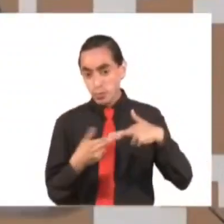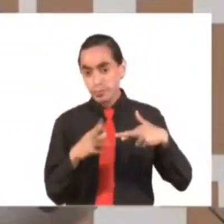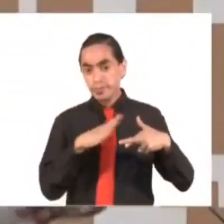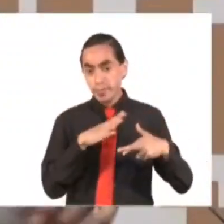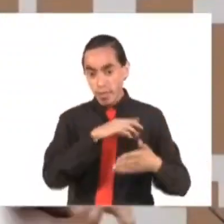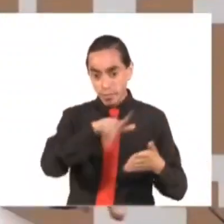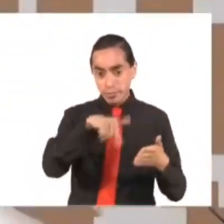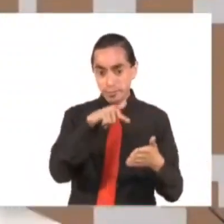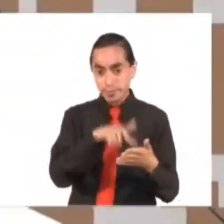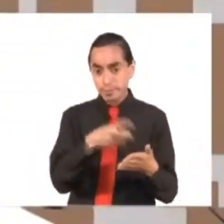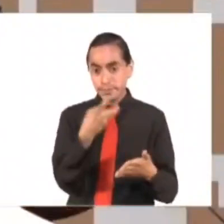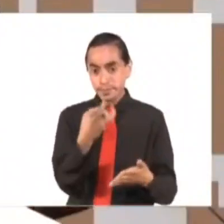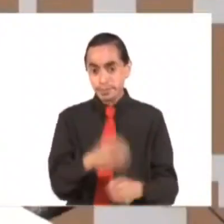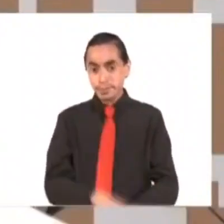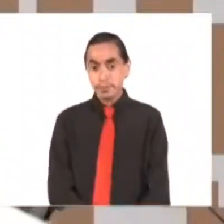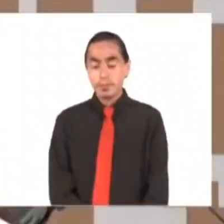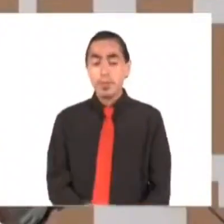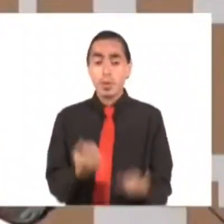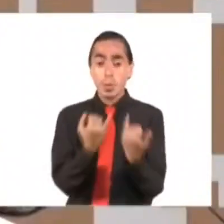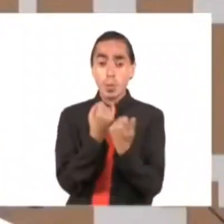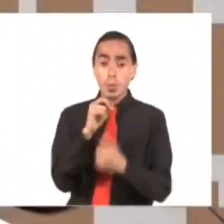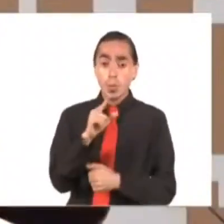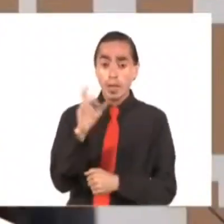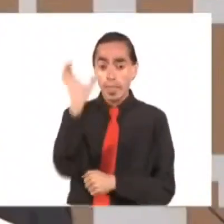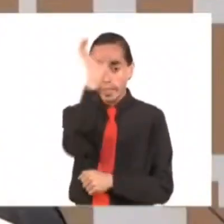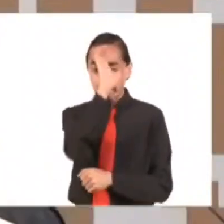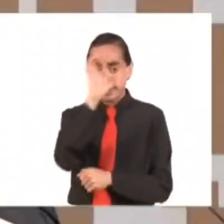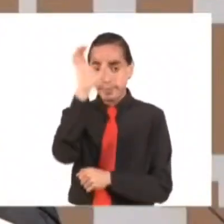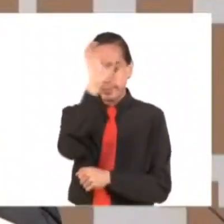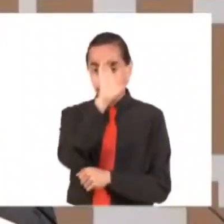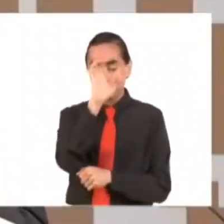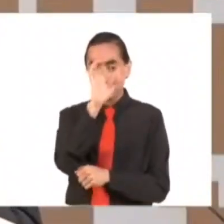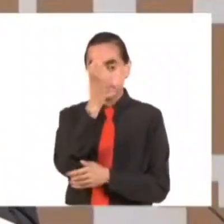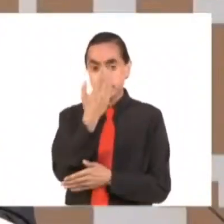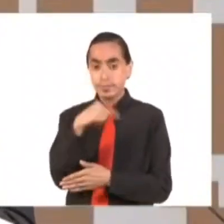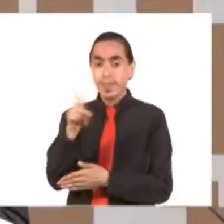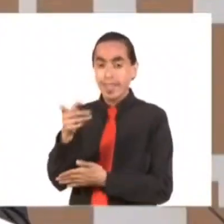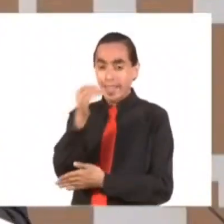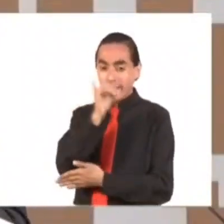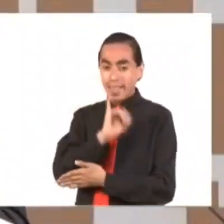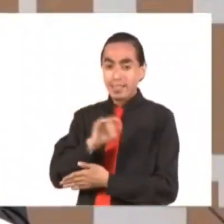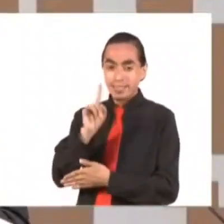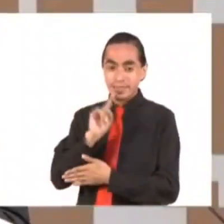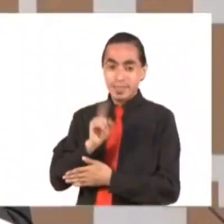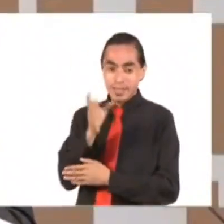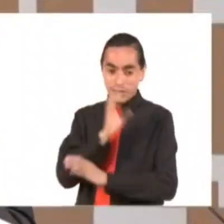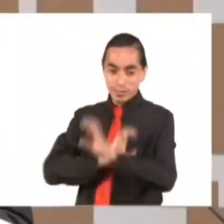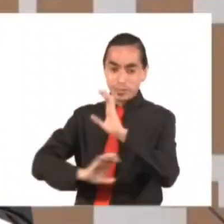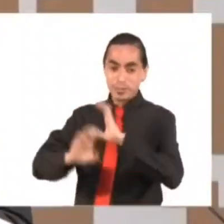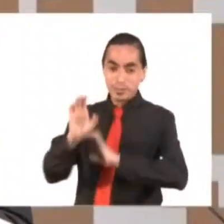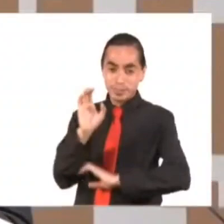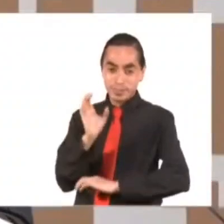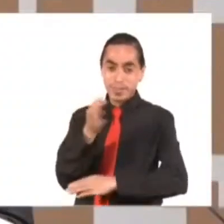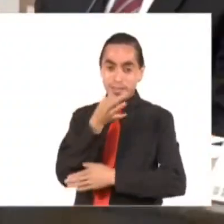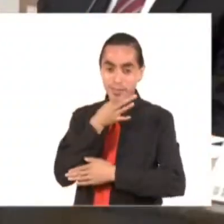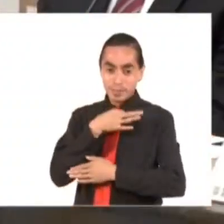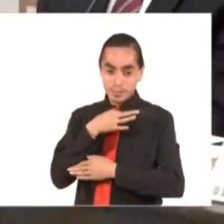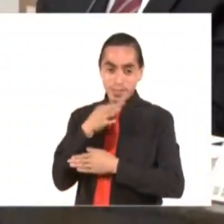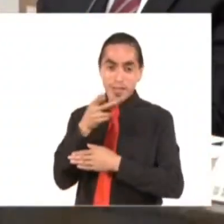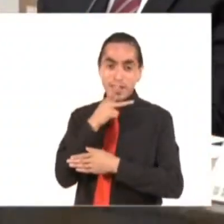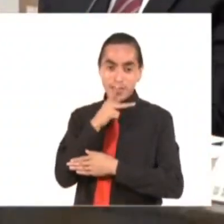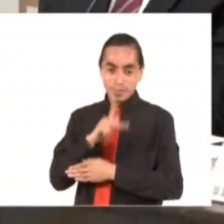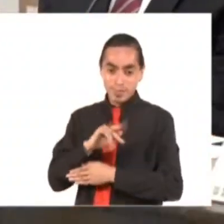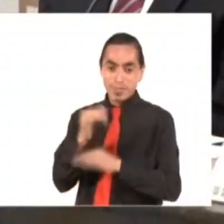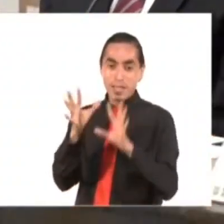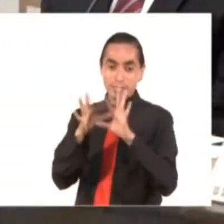territorio. También en la ciencia, y agradezco las palabras de la doctora Claudia Sheinbaum